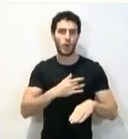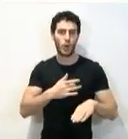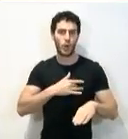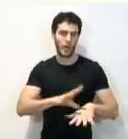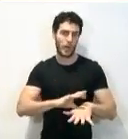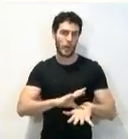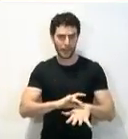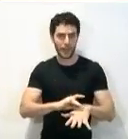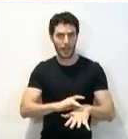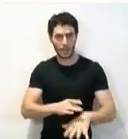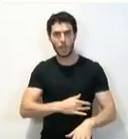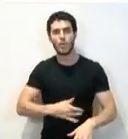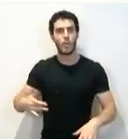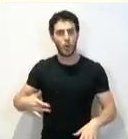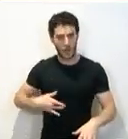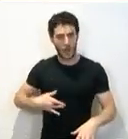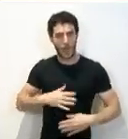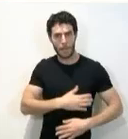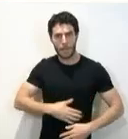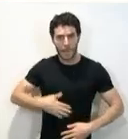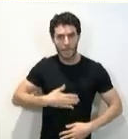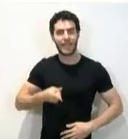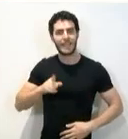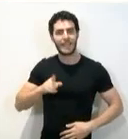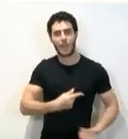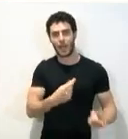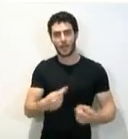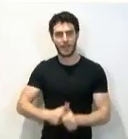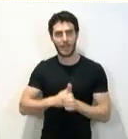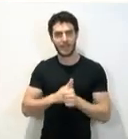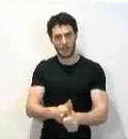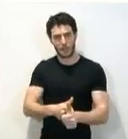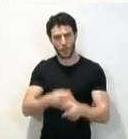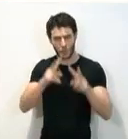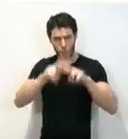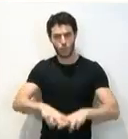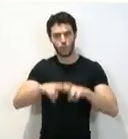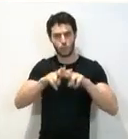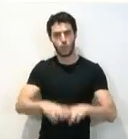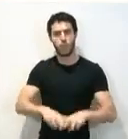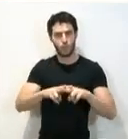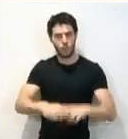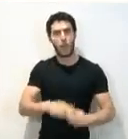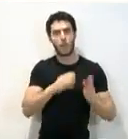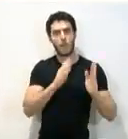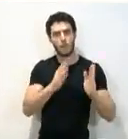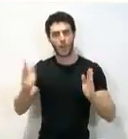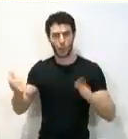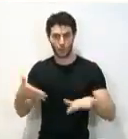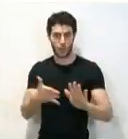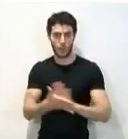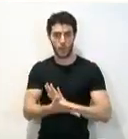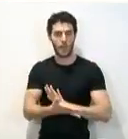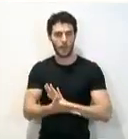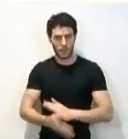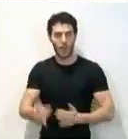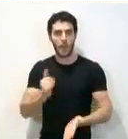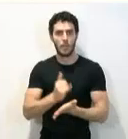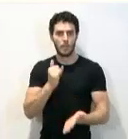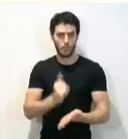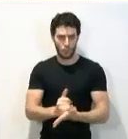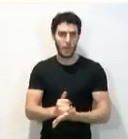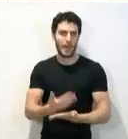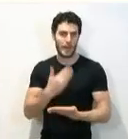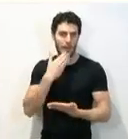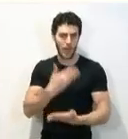cerebral, pulmonar periférica, y necesita un seguimiento periódico del INR, o sea, una prueba de tiempo de protombina a través de un análisis de